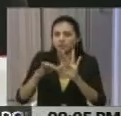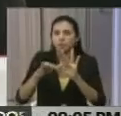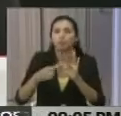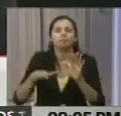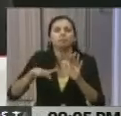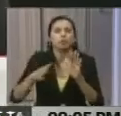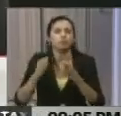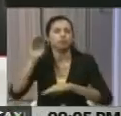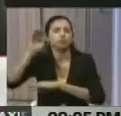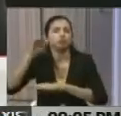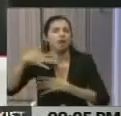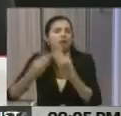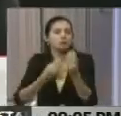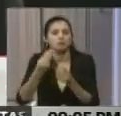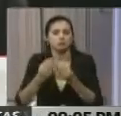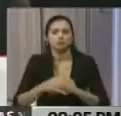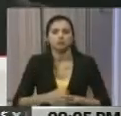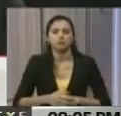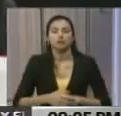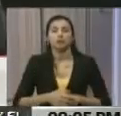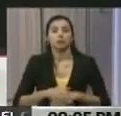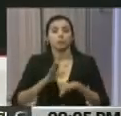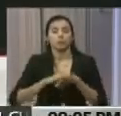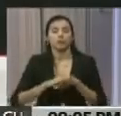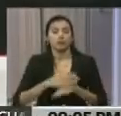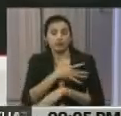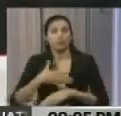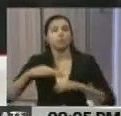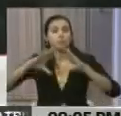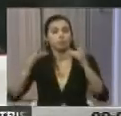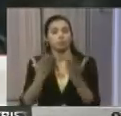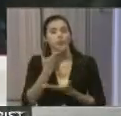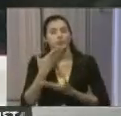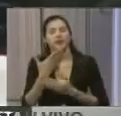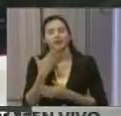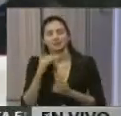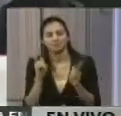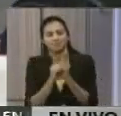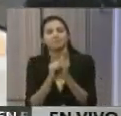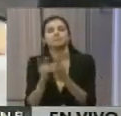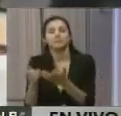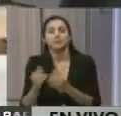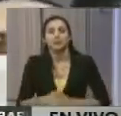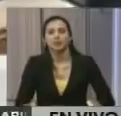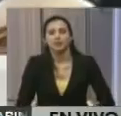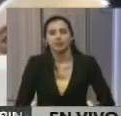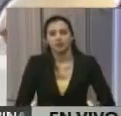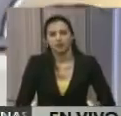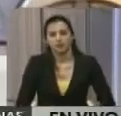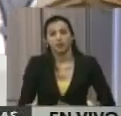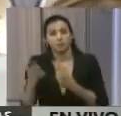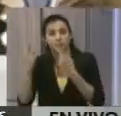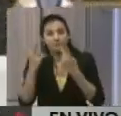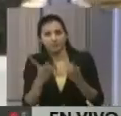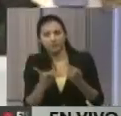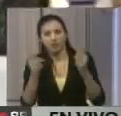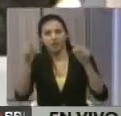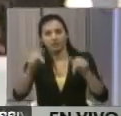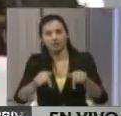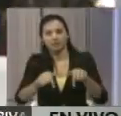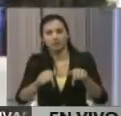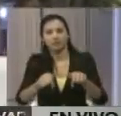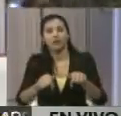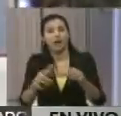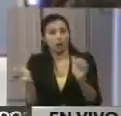quienes aspiramos construir un mundo mejor. Muchísimas gracias, ministro, por su tiempo. Como ustedes lo pueden apreciar, es la invitación que se realiza para